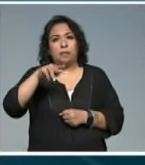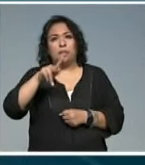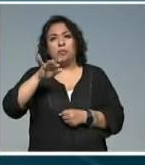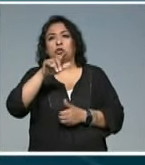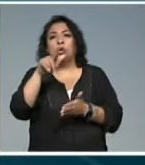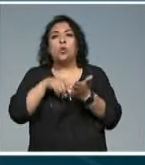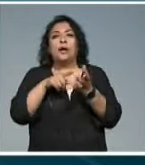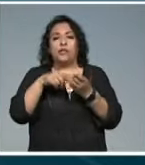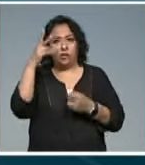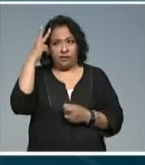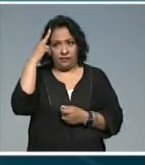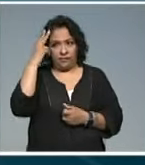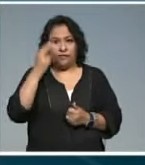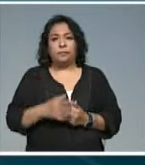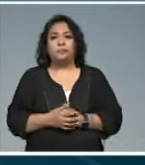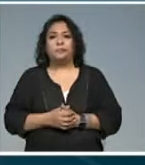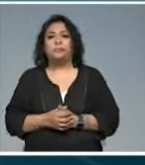Artes.